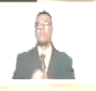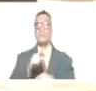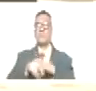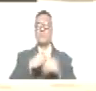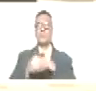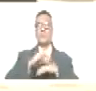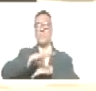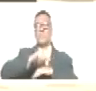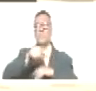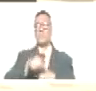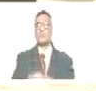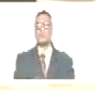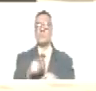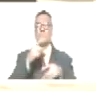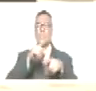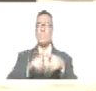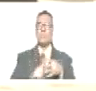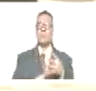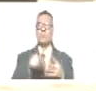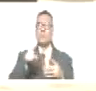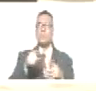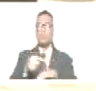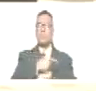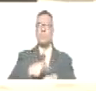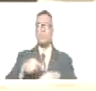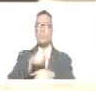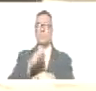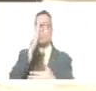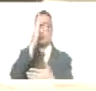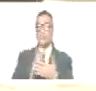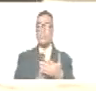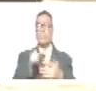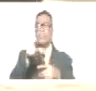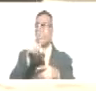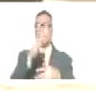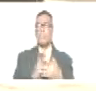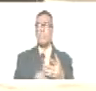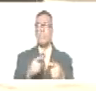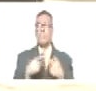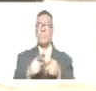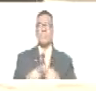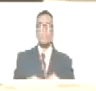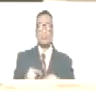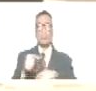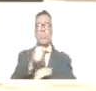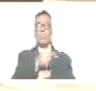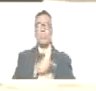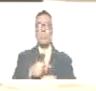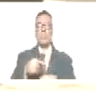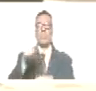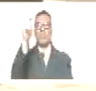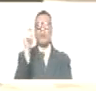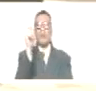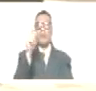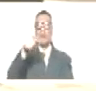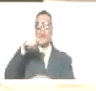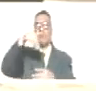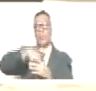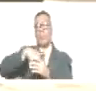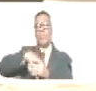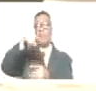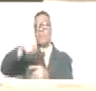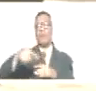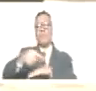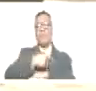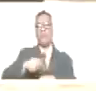con una cosa que llamaron gobierno interino, en la cual ningún diputado revolucionario votó para que se estuviera el gobierno interino.